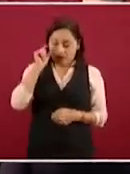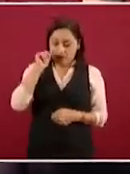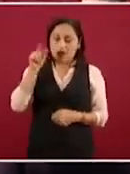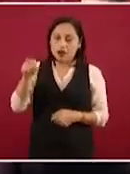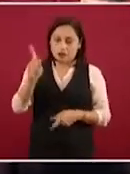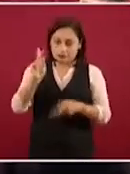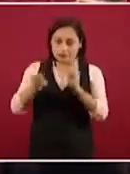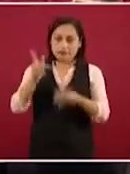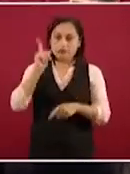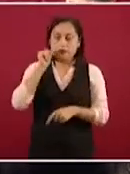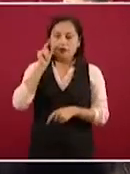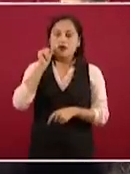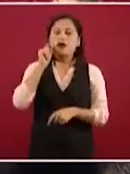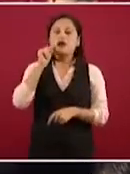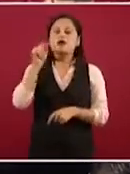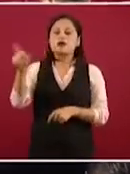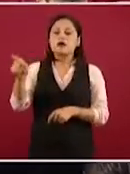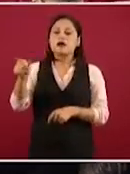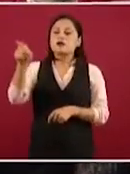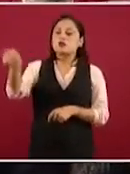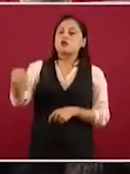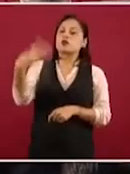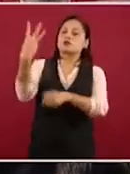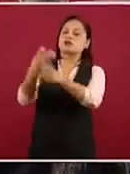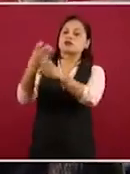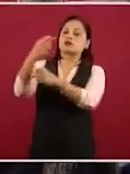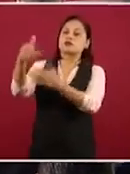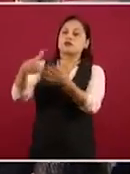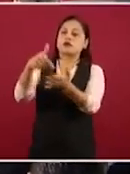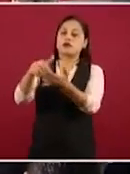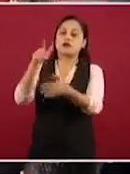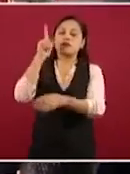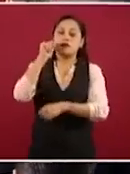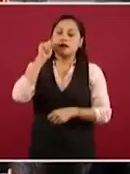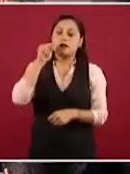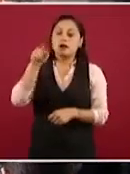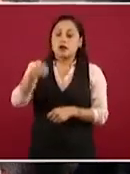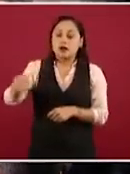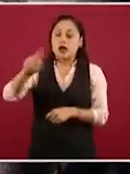Mañana, si les parece, que estás en tercer lugar. Sí, además